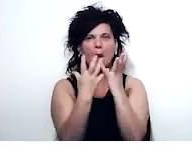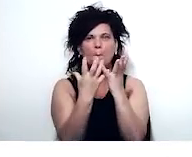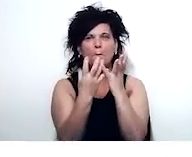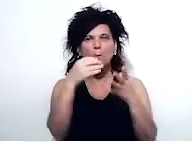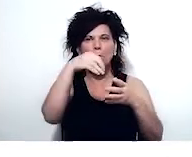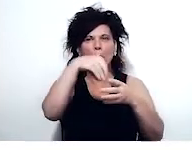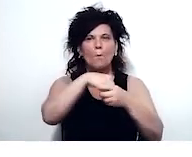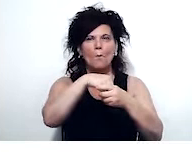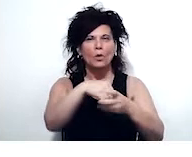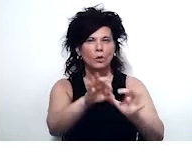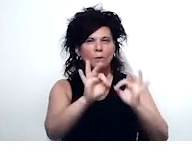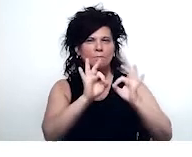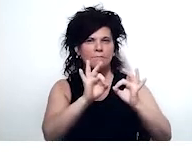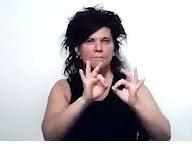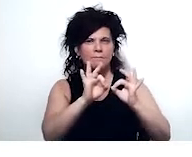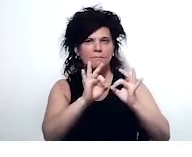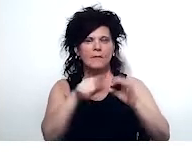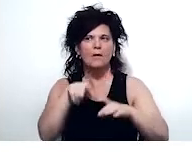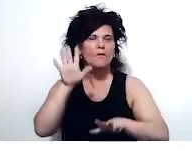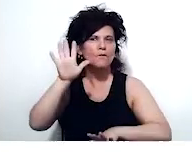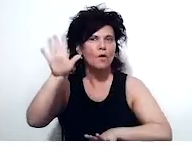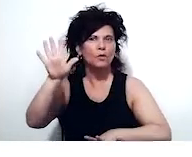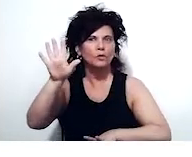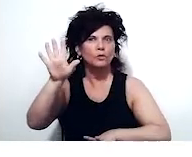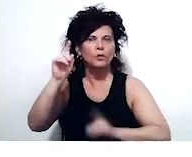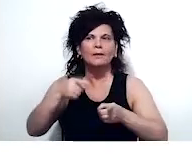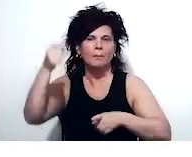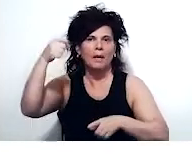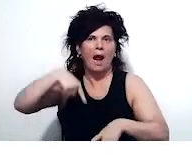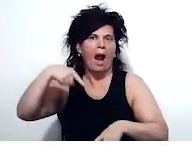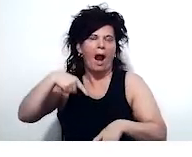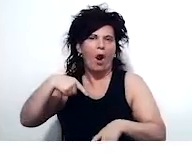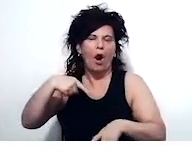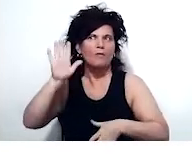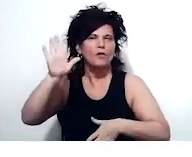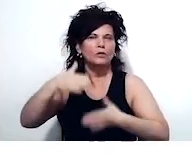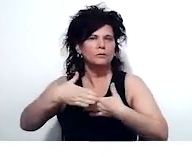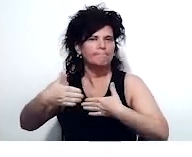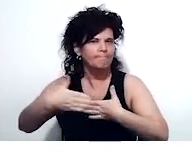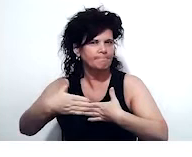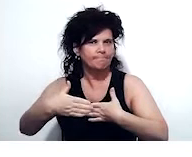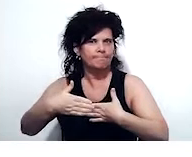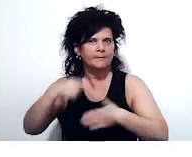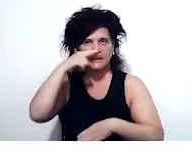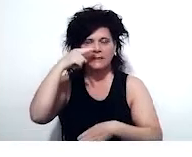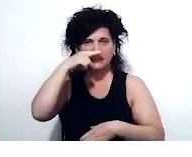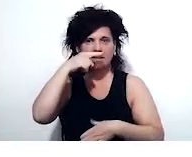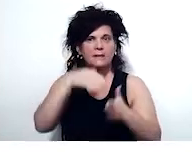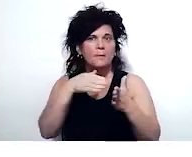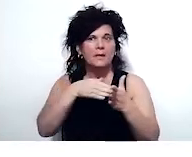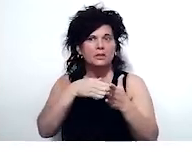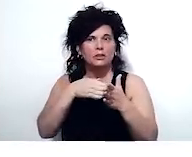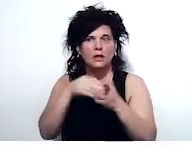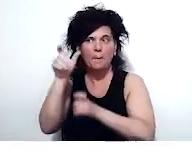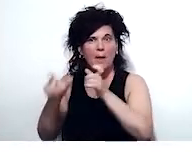manera efectiva en este mundo que nos espera en el futuro, o en la actualidad y en el futuro cercano. Entonces yo les quiero recordar que hay 77 millones